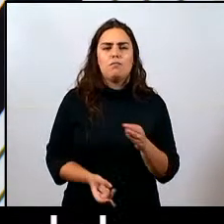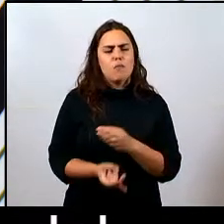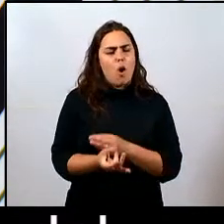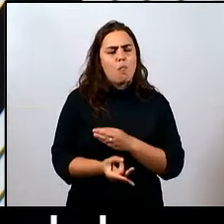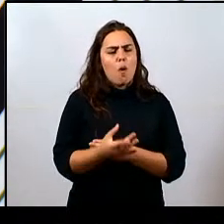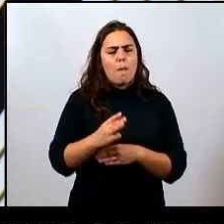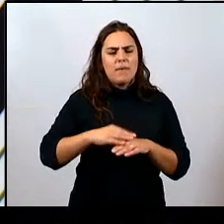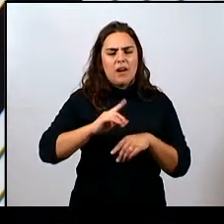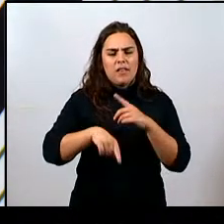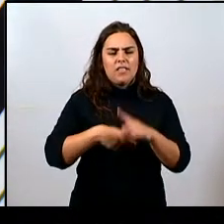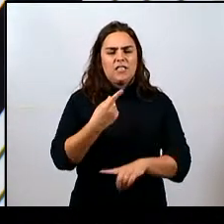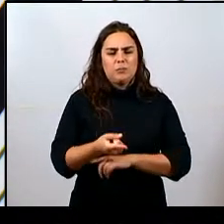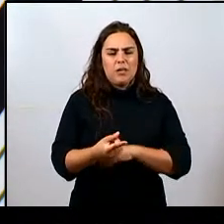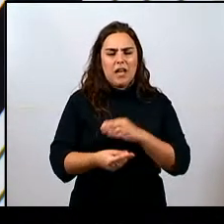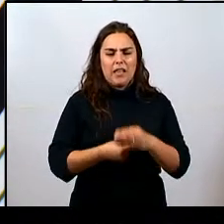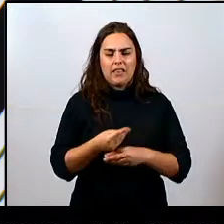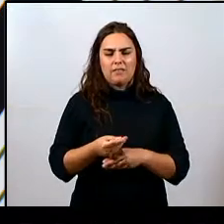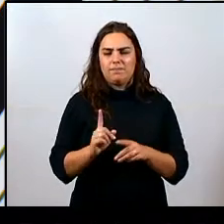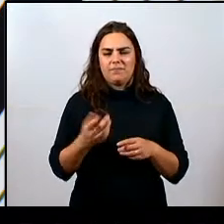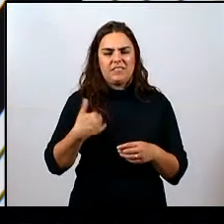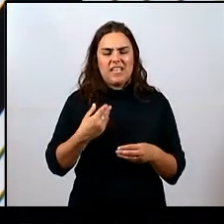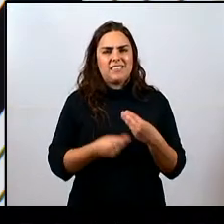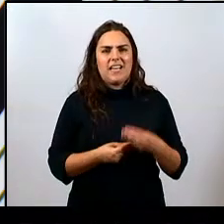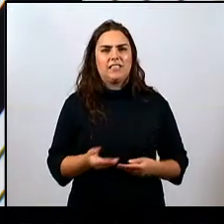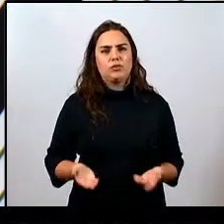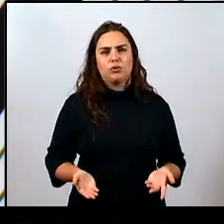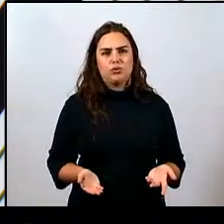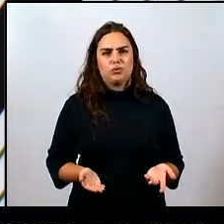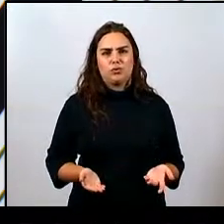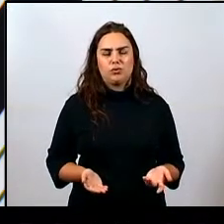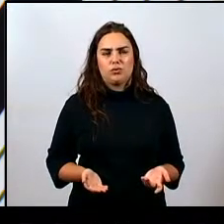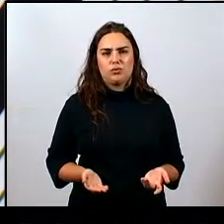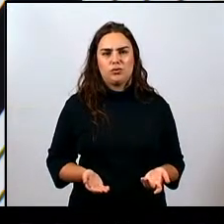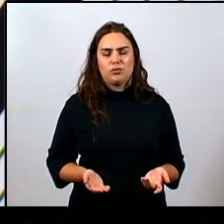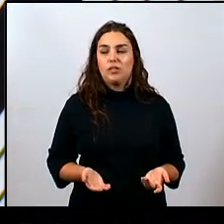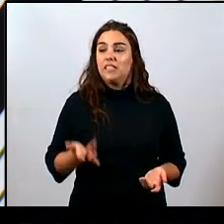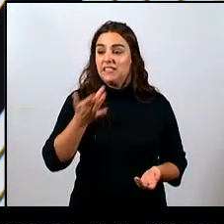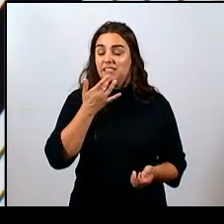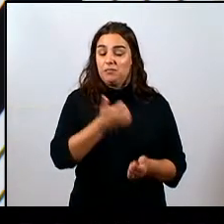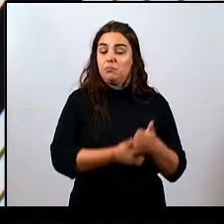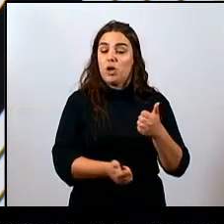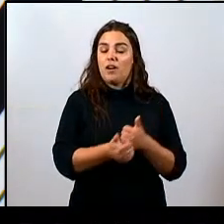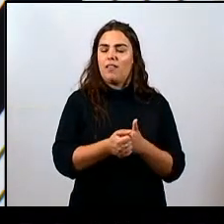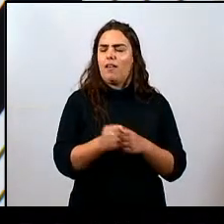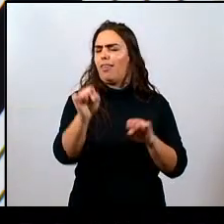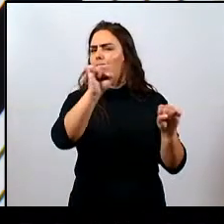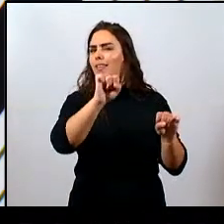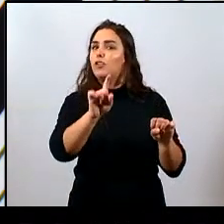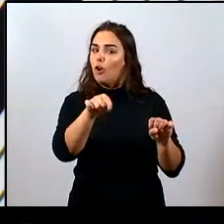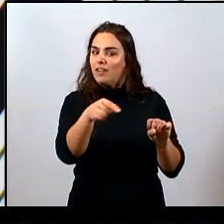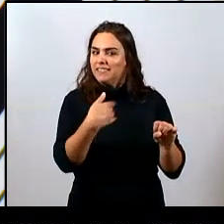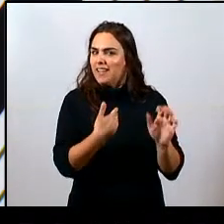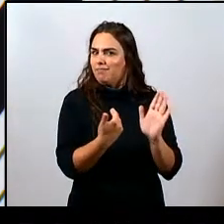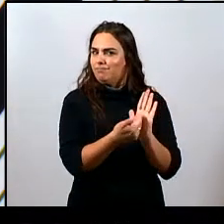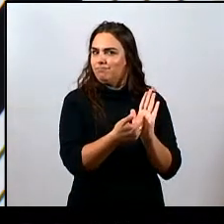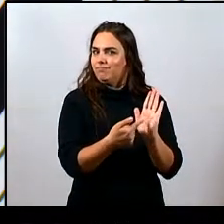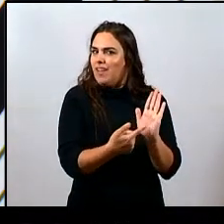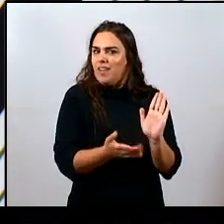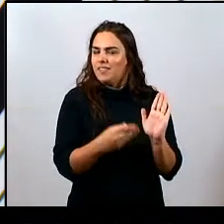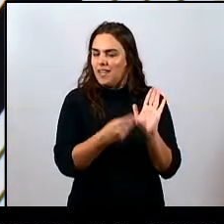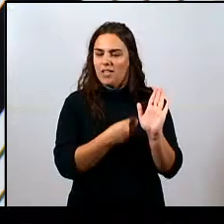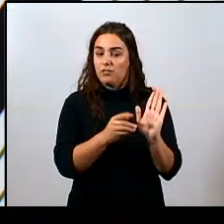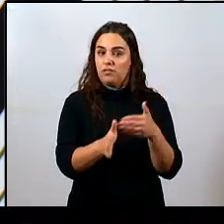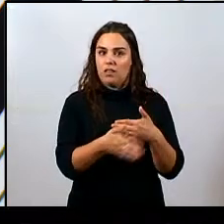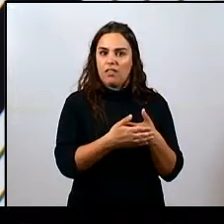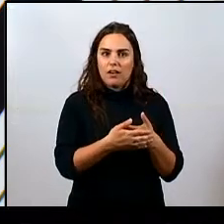luego usarlas de coartada, que es lo que se ha hecho, es lo que te dicen cuando las ponen por delante como escudos y dicen, no, si son las primeras ellas las que quieren cerrar.